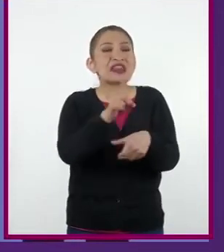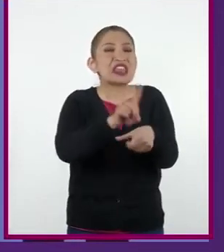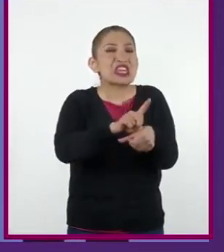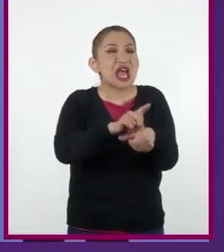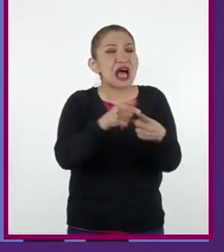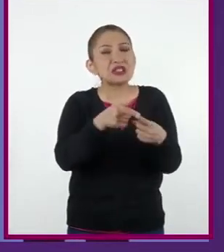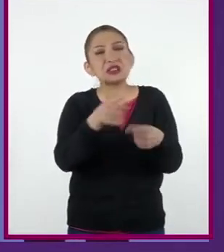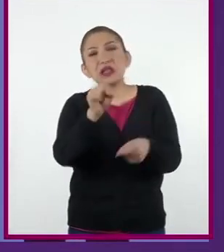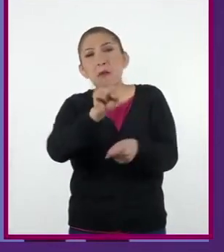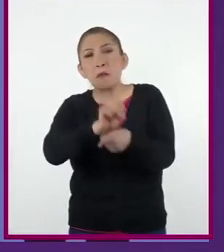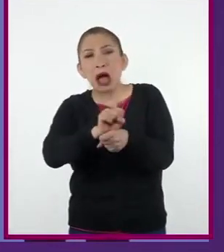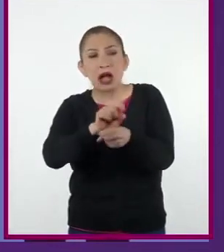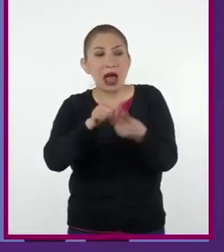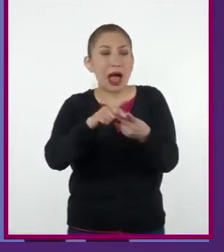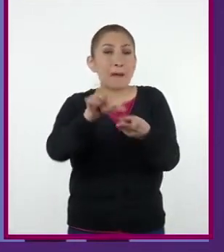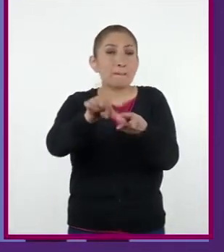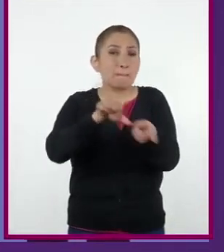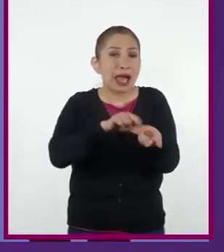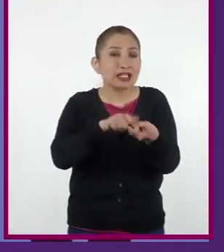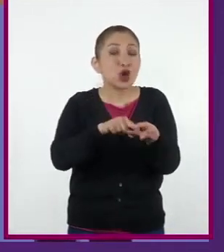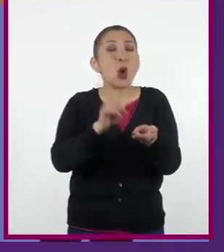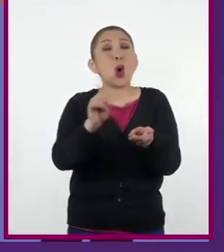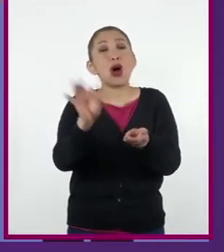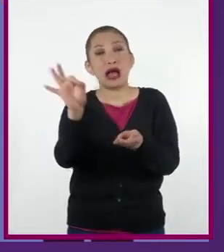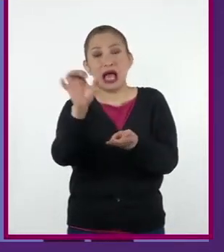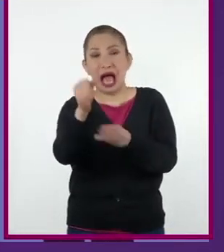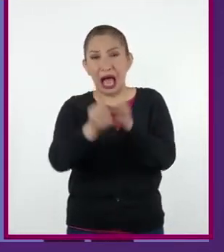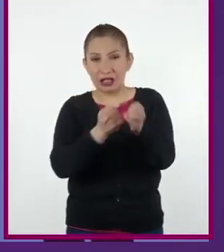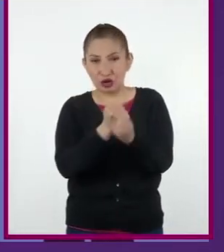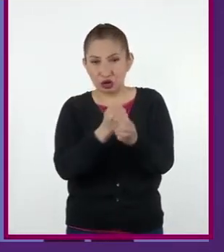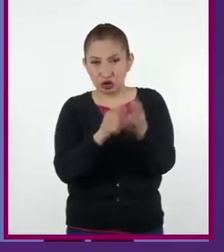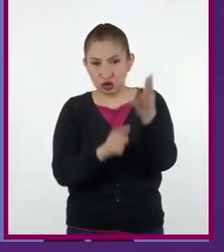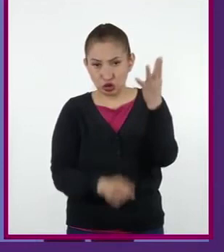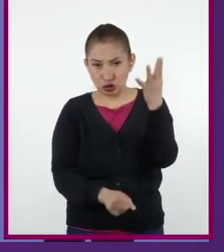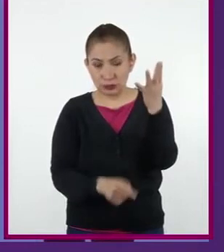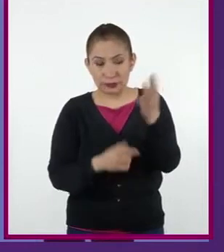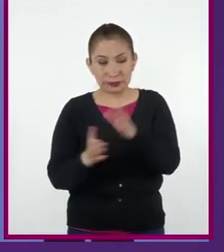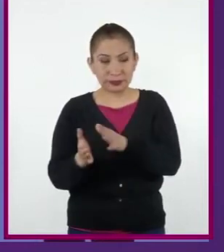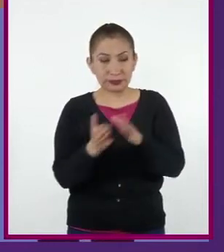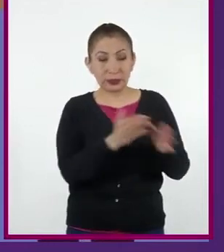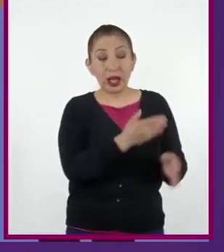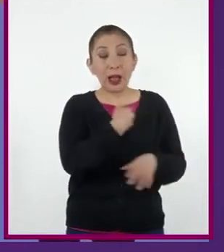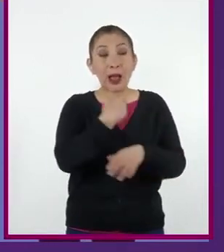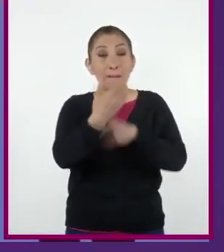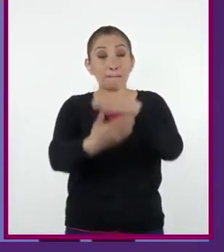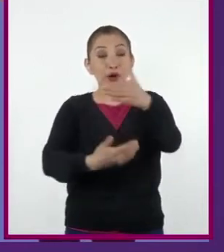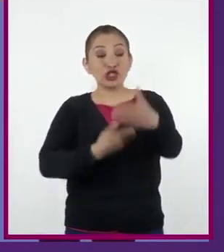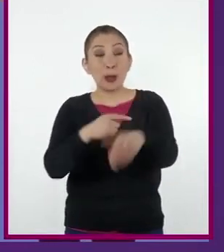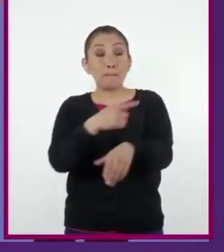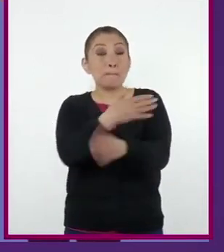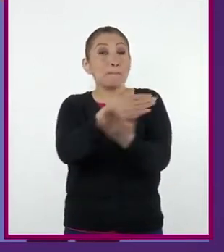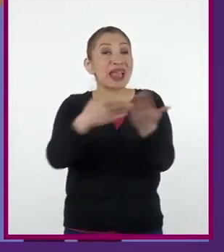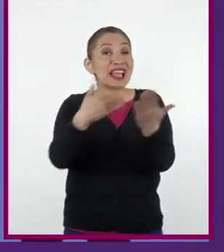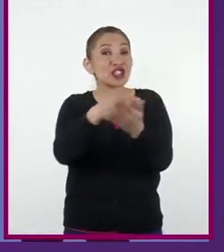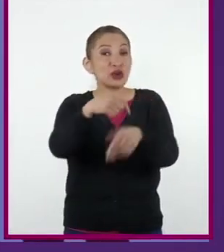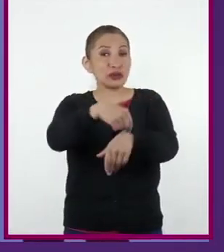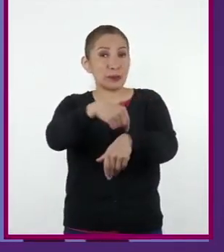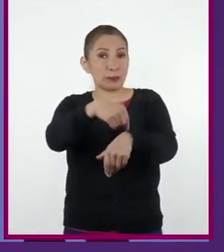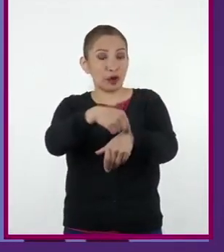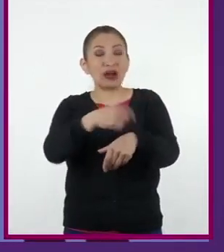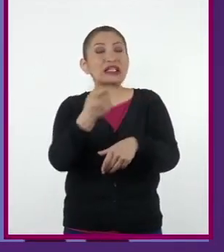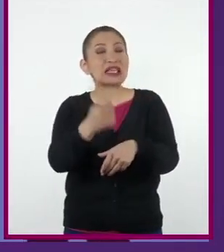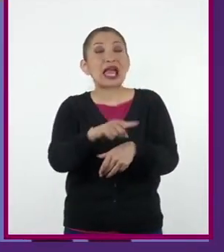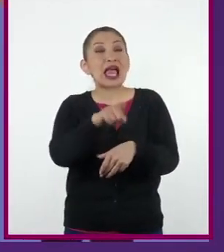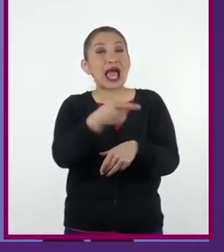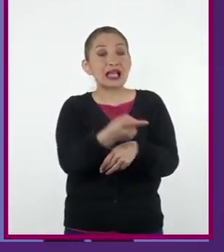días, semanas, meses o incluso años. Los procesos de mediana duración son los que se